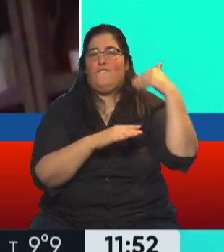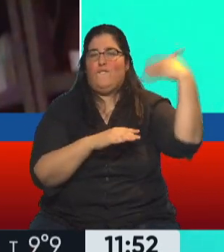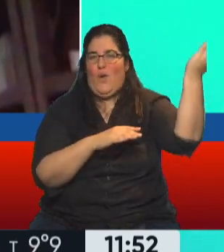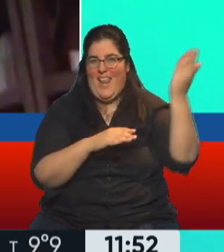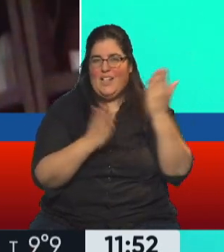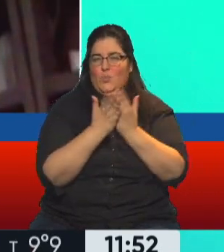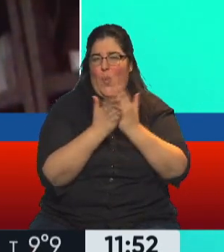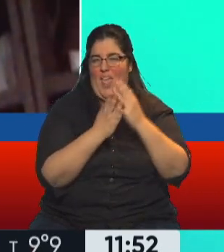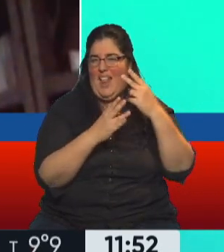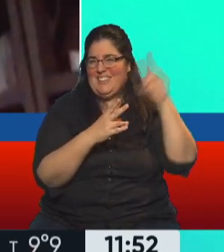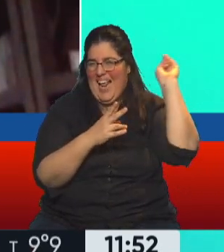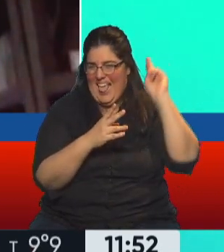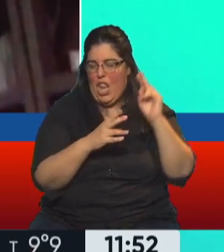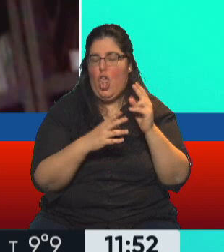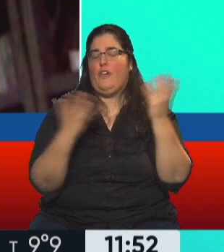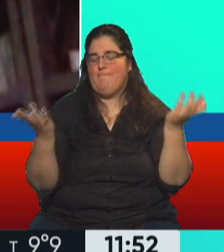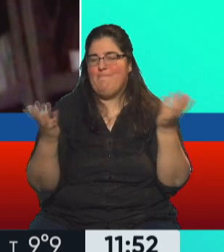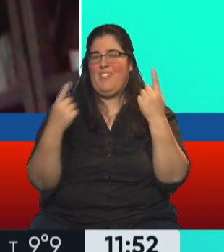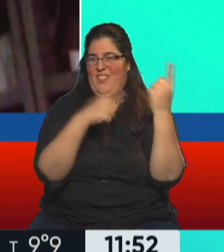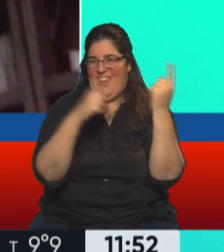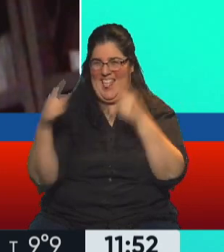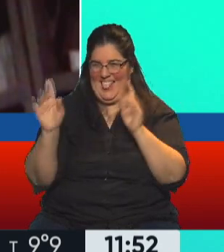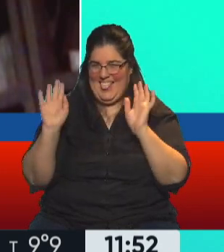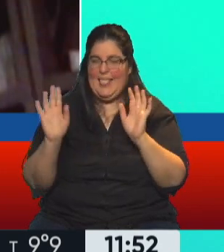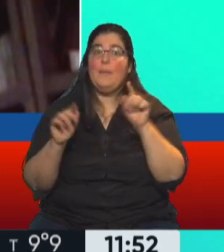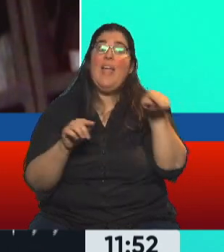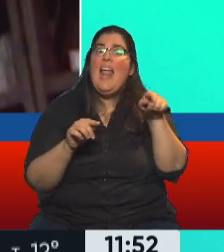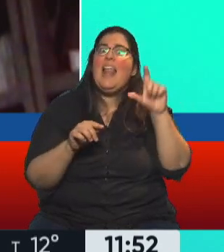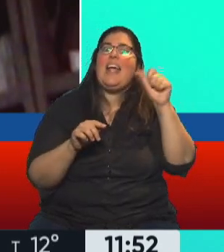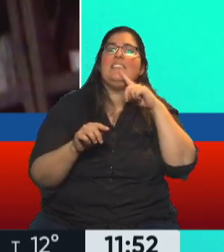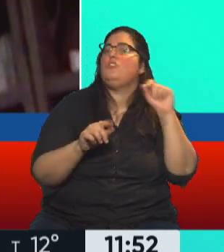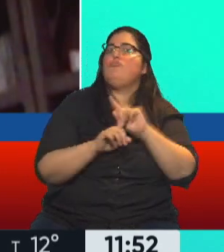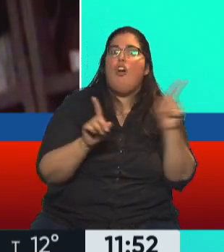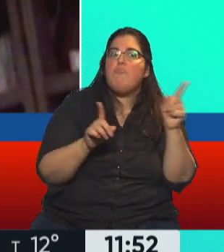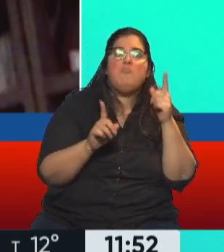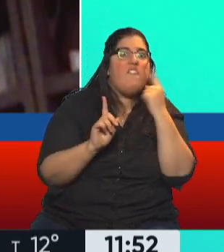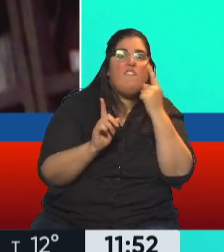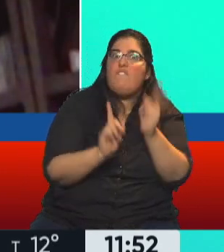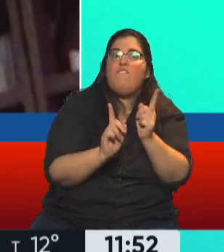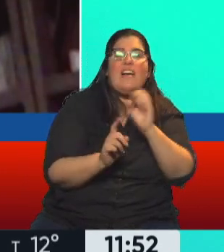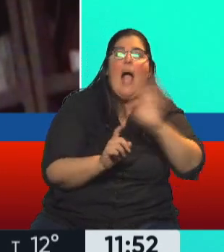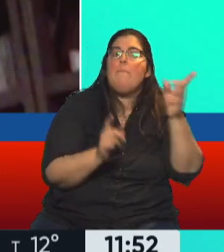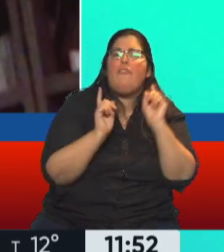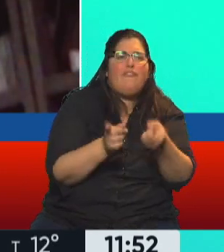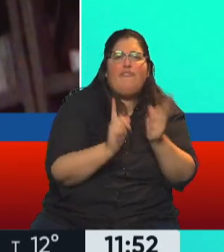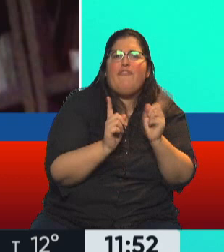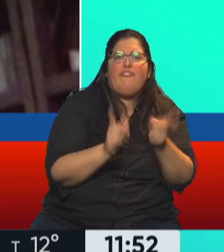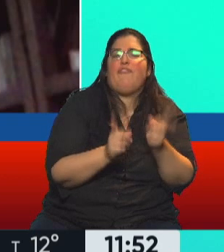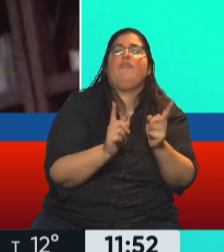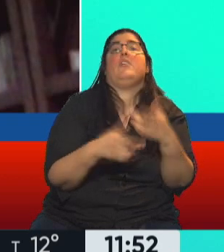estudiar al extranjero. En este caso es una persona que no rompe, nunca sale del campo en realidad. Y